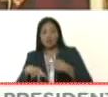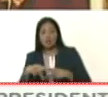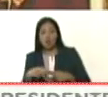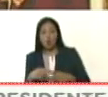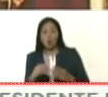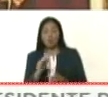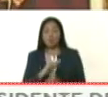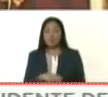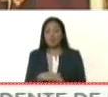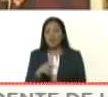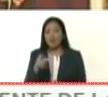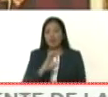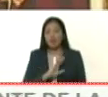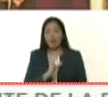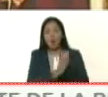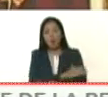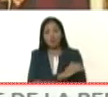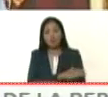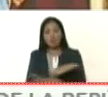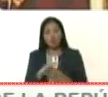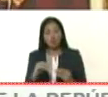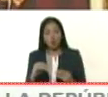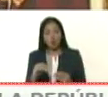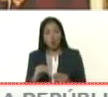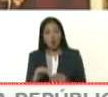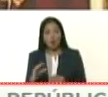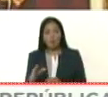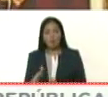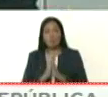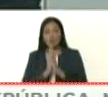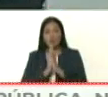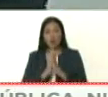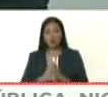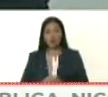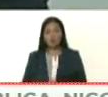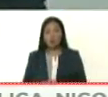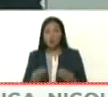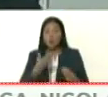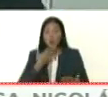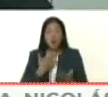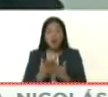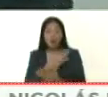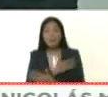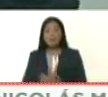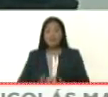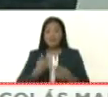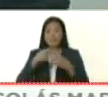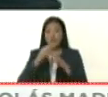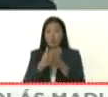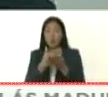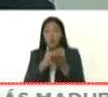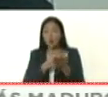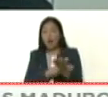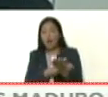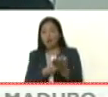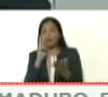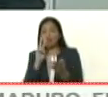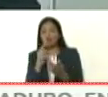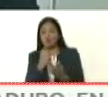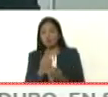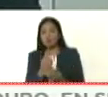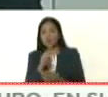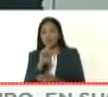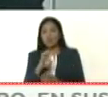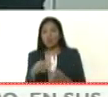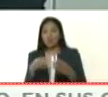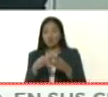la oposición de derecha y golpista. Por favor, Jorge. Muchas gracias, presidente. Pero antes de mencionar algunos de